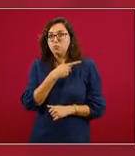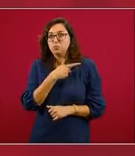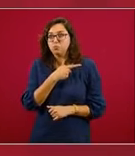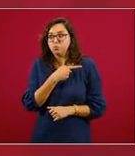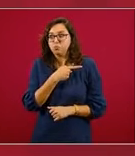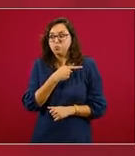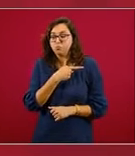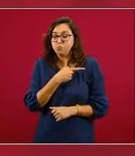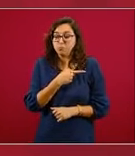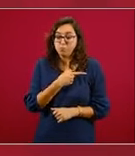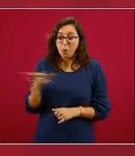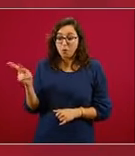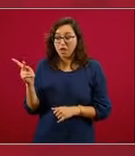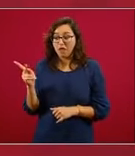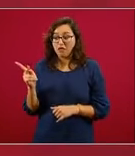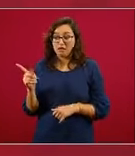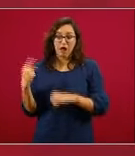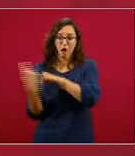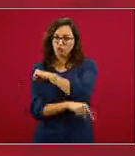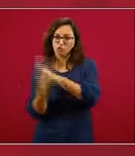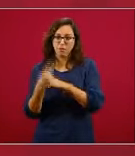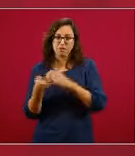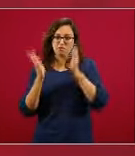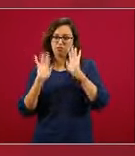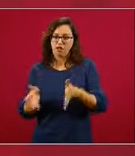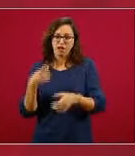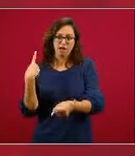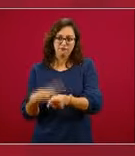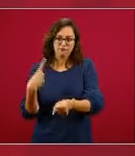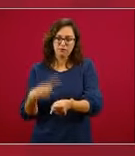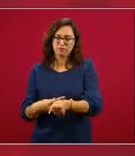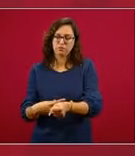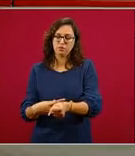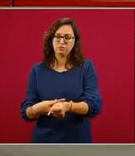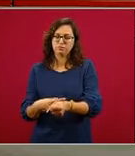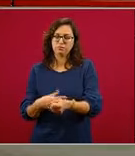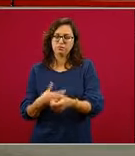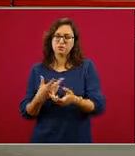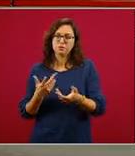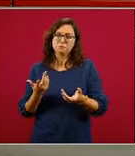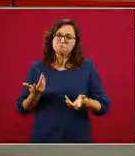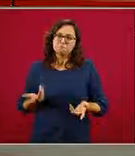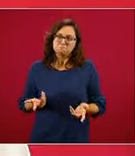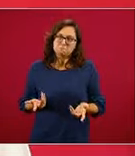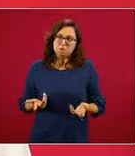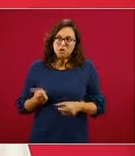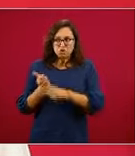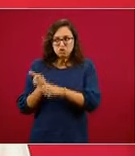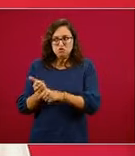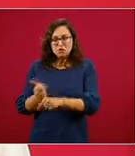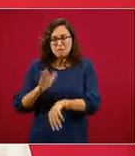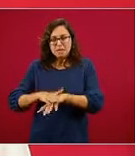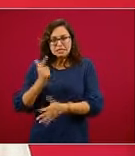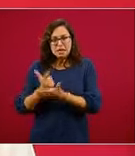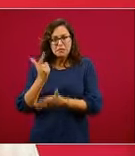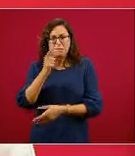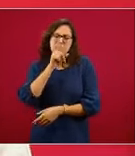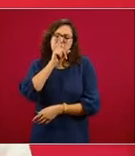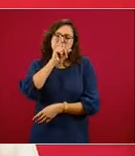persona que vive en pobreza tenga una razón directa por la que deba sufrir más de